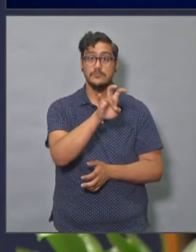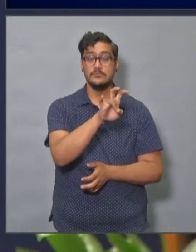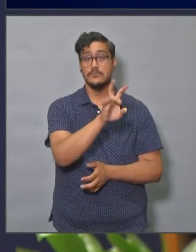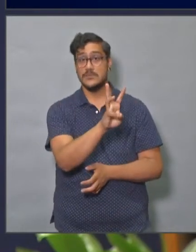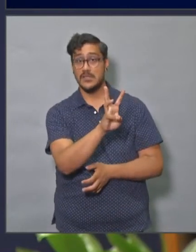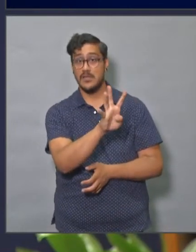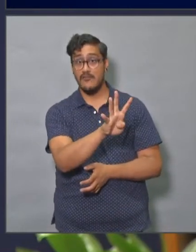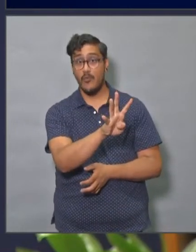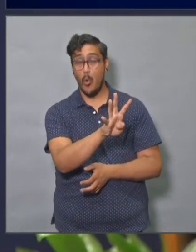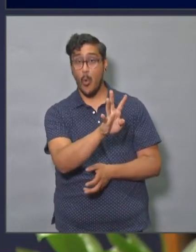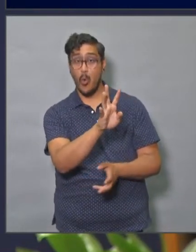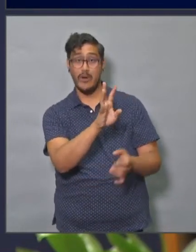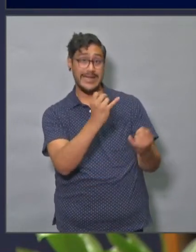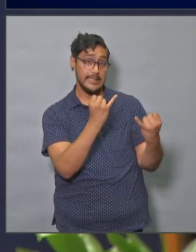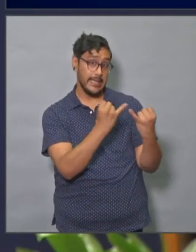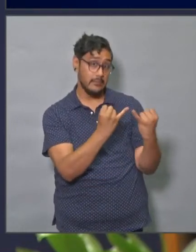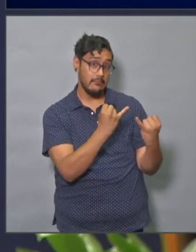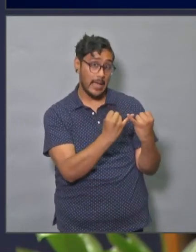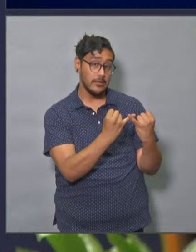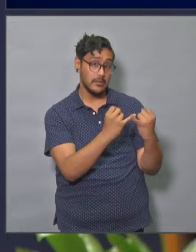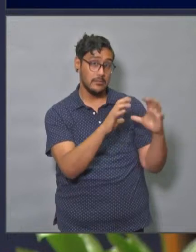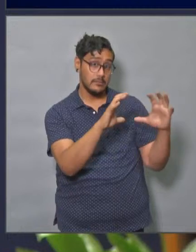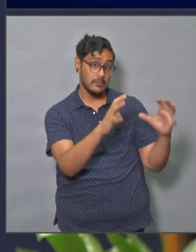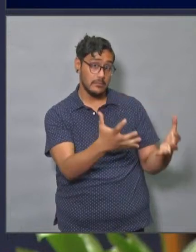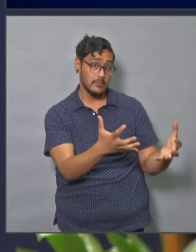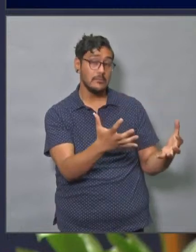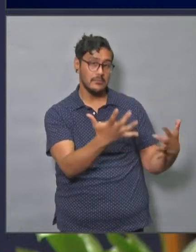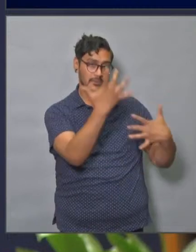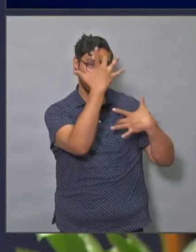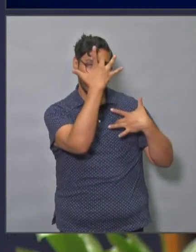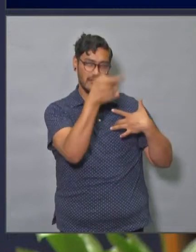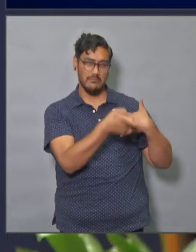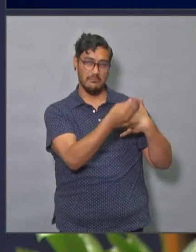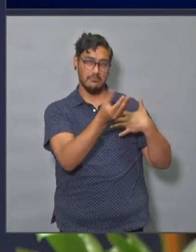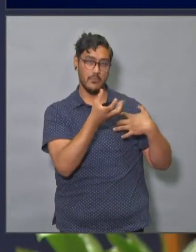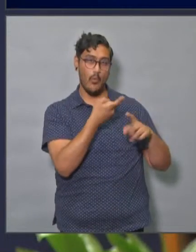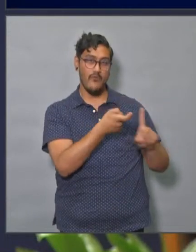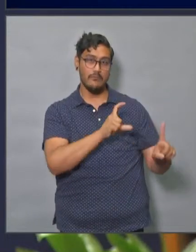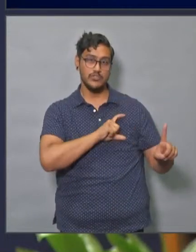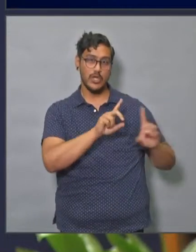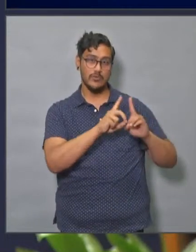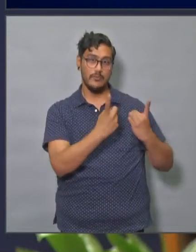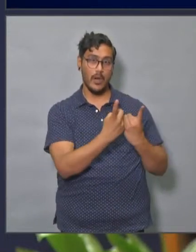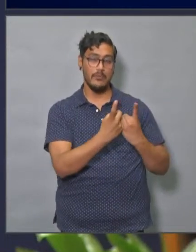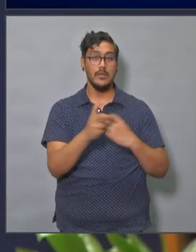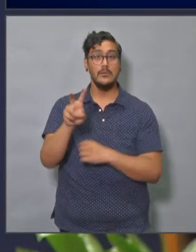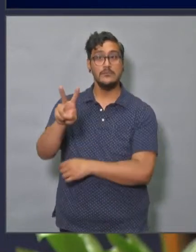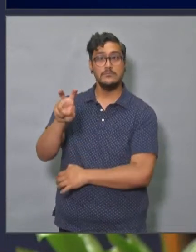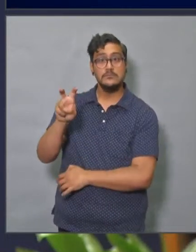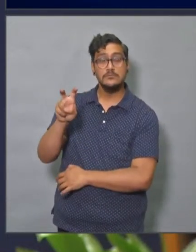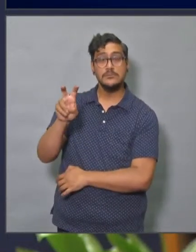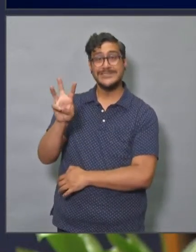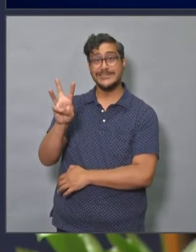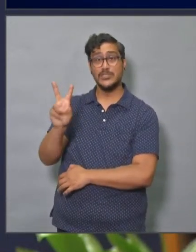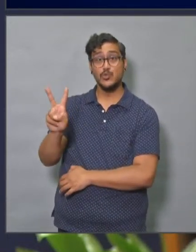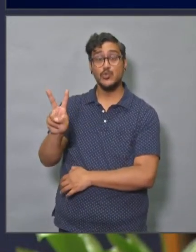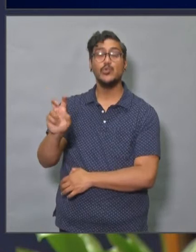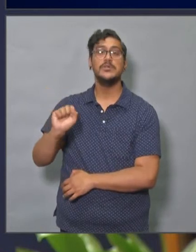774 entre personas encarceladas reportadas por el Departamento del Alguacil y 272